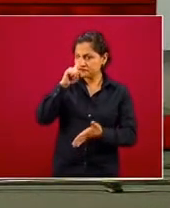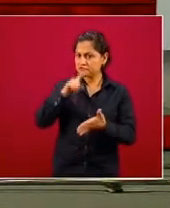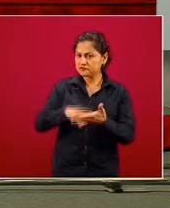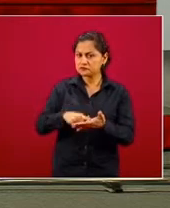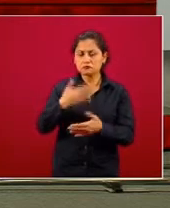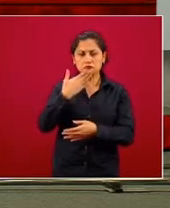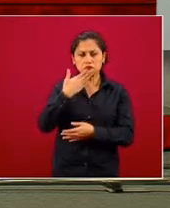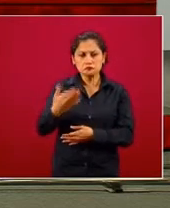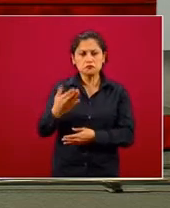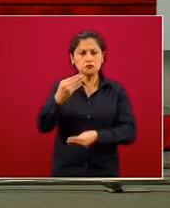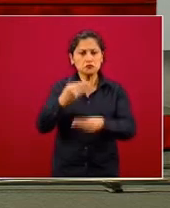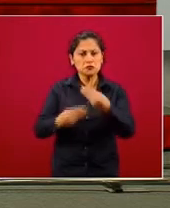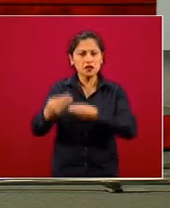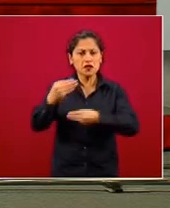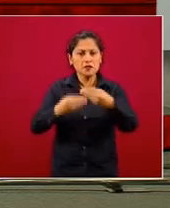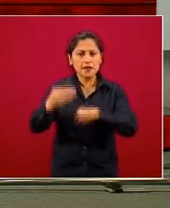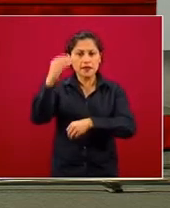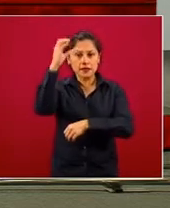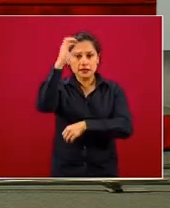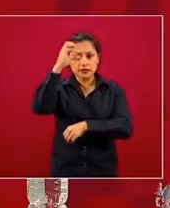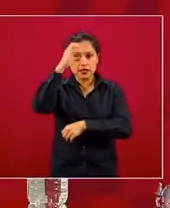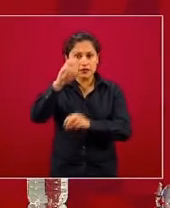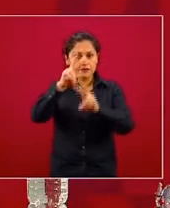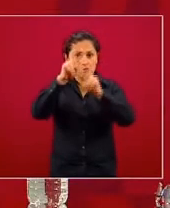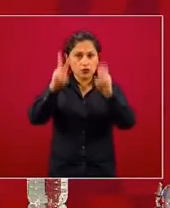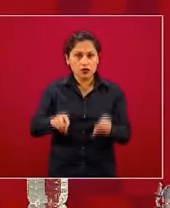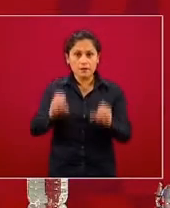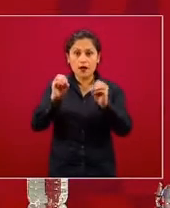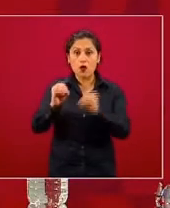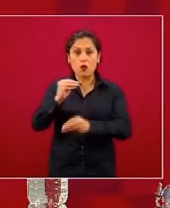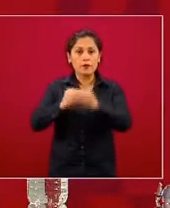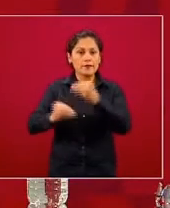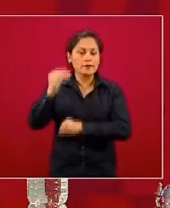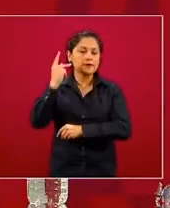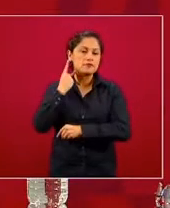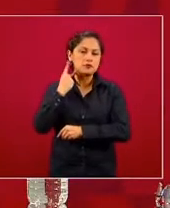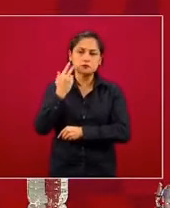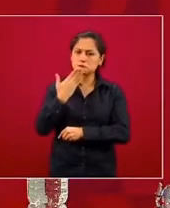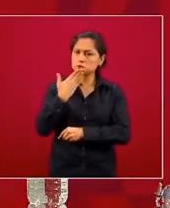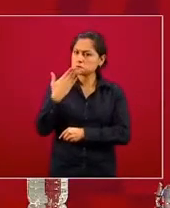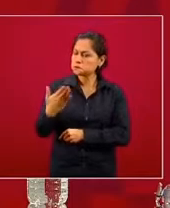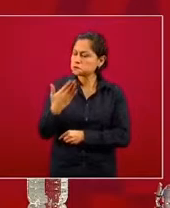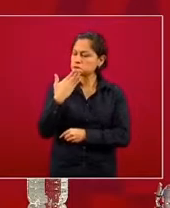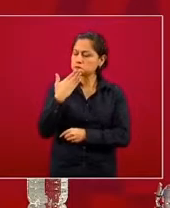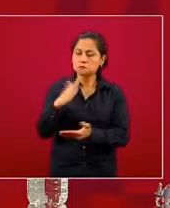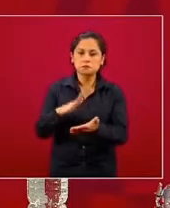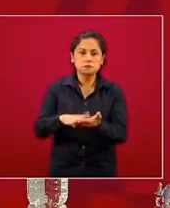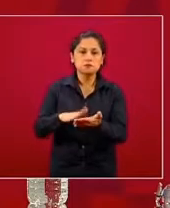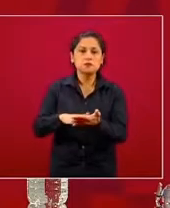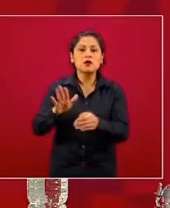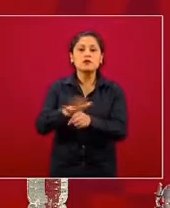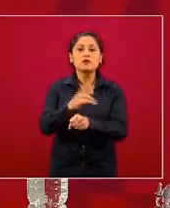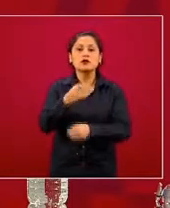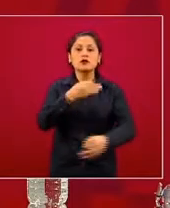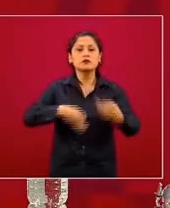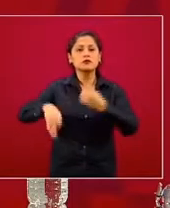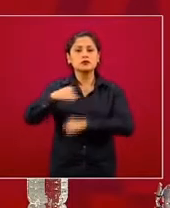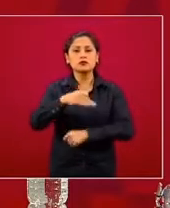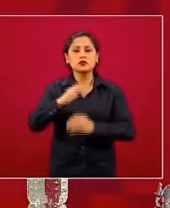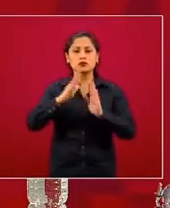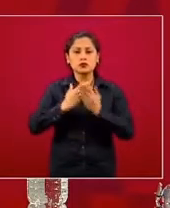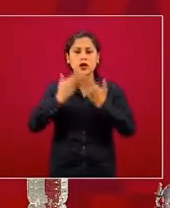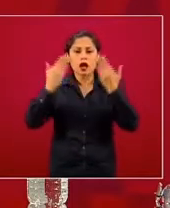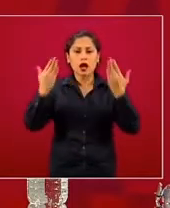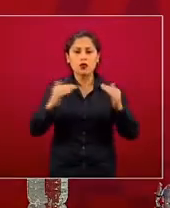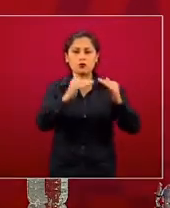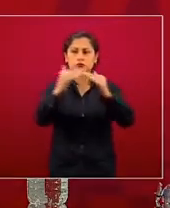I always y el debate welcome político. political and Eso scientific siempre es debate. bienvenido, That's estamos en una first and democracia foremost my first y statement. en la ciencia pues And tenemos this is a fundamentación el democracy.